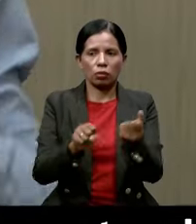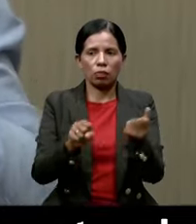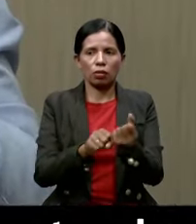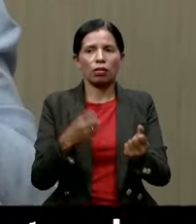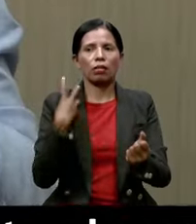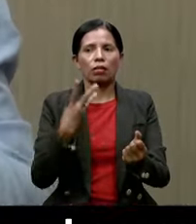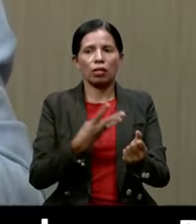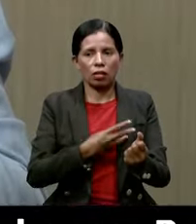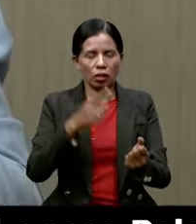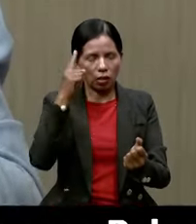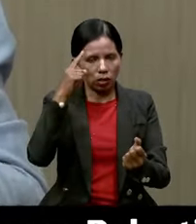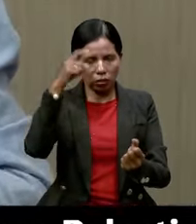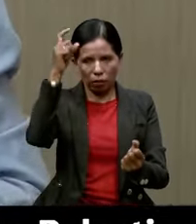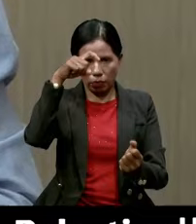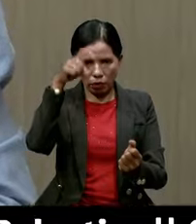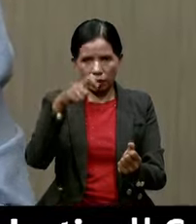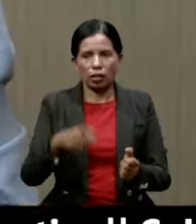ita kakutak ne matene